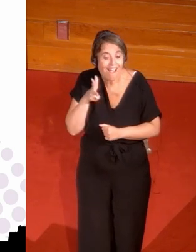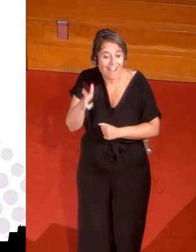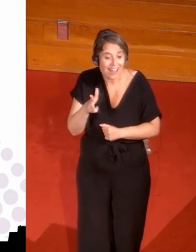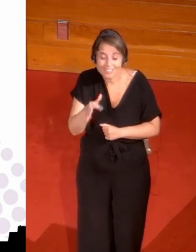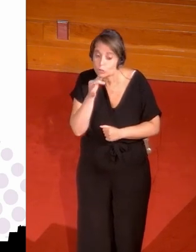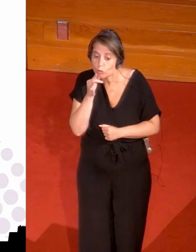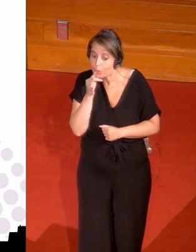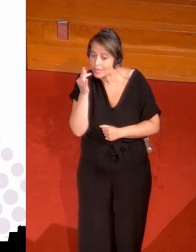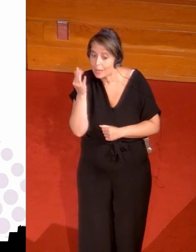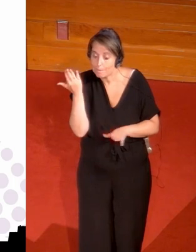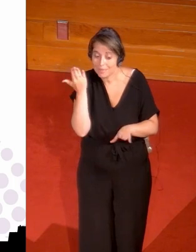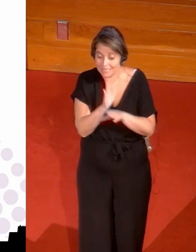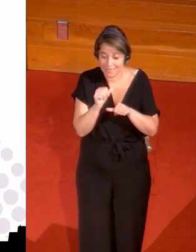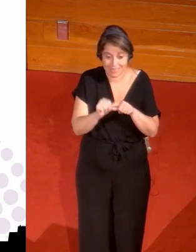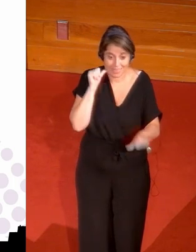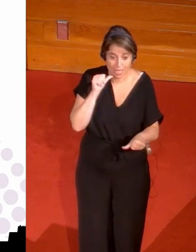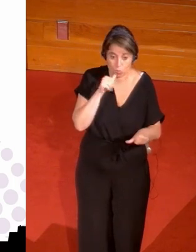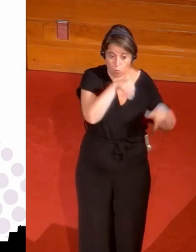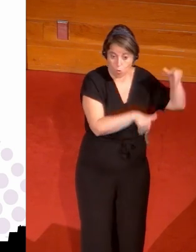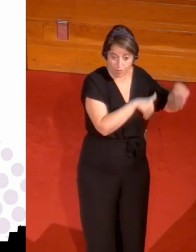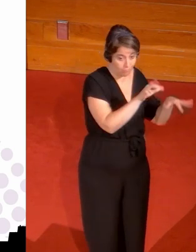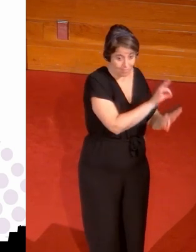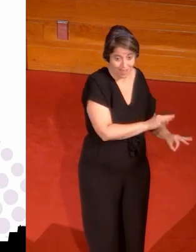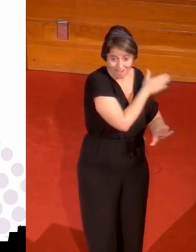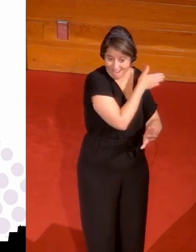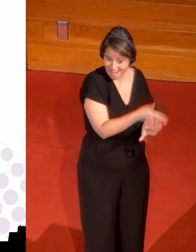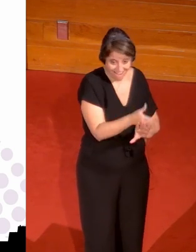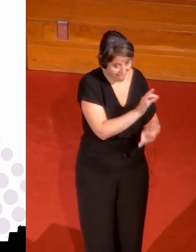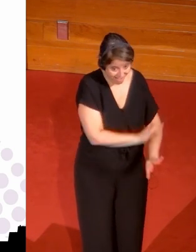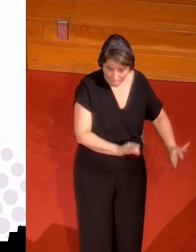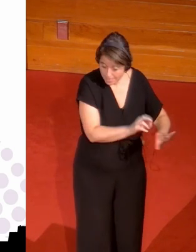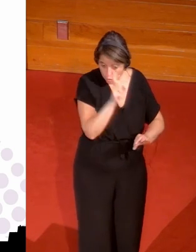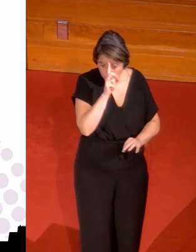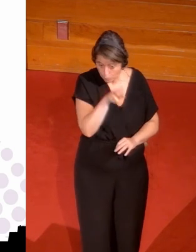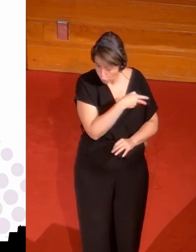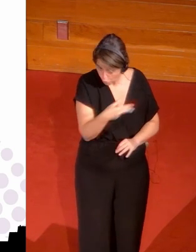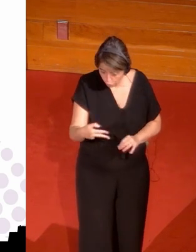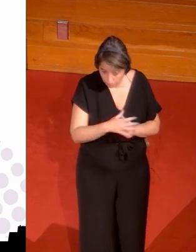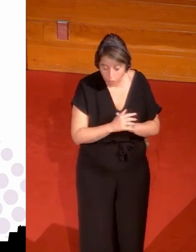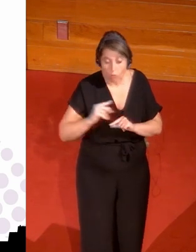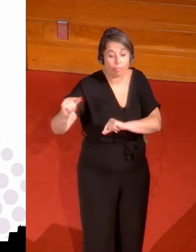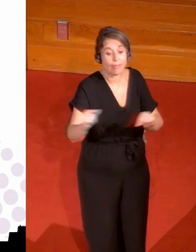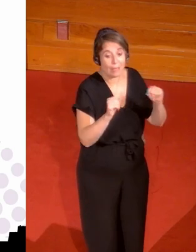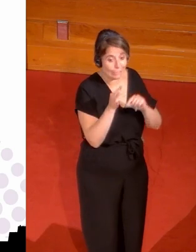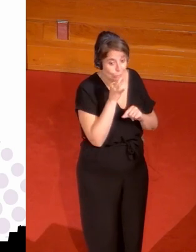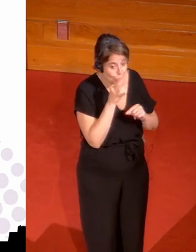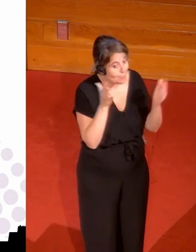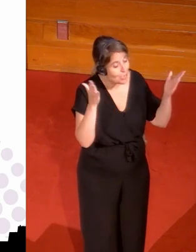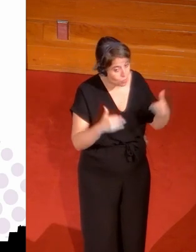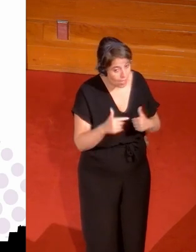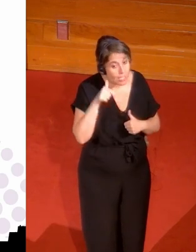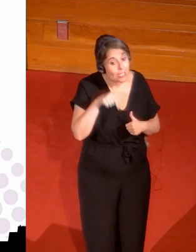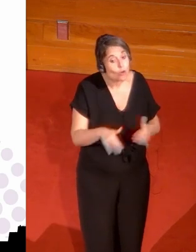no se ha presentado a unas primarias no se ha abado en ningún debate y hasta